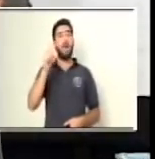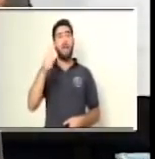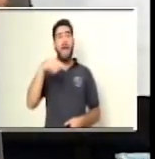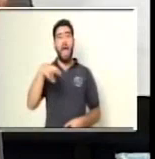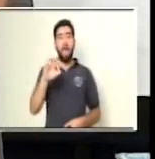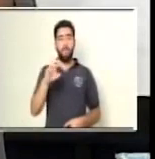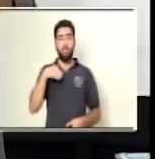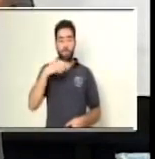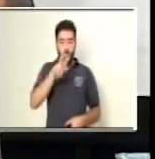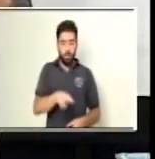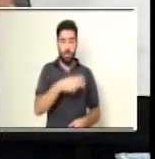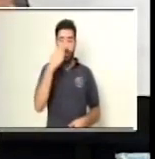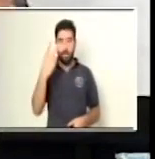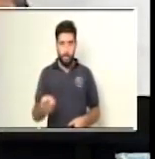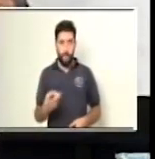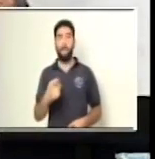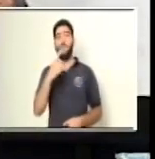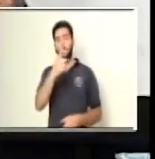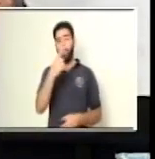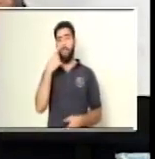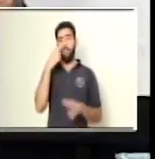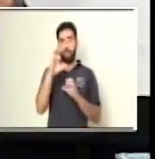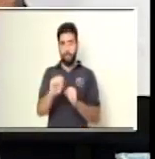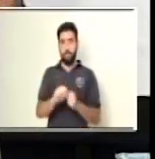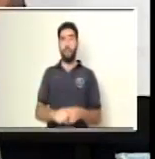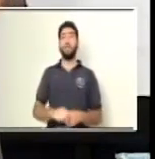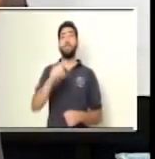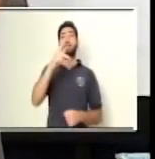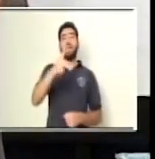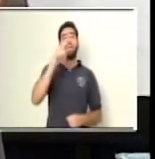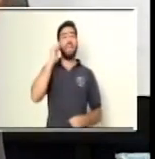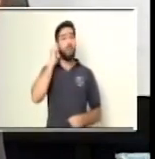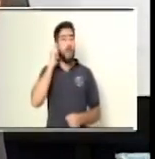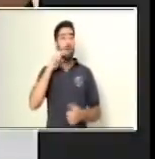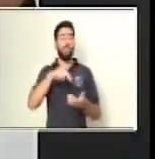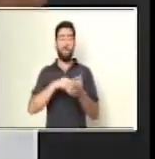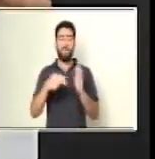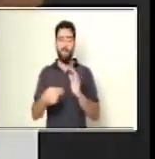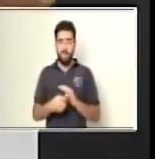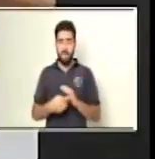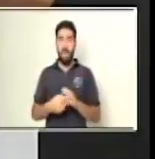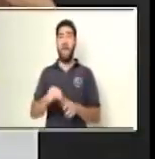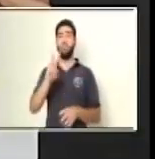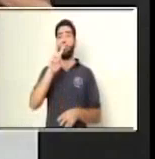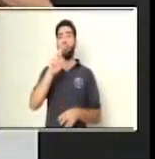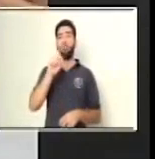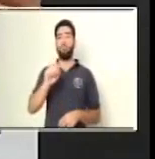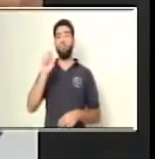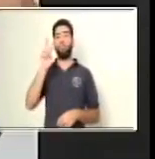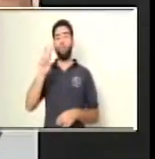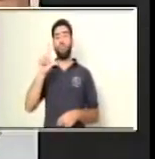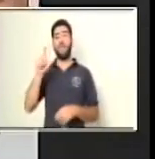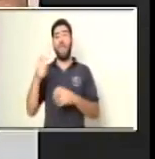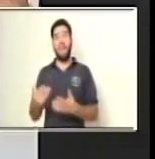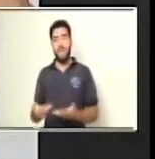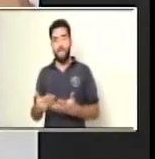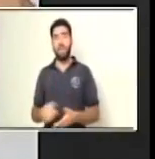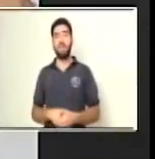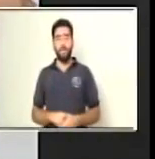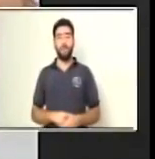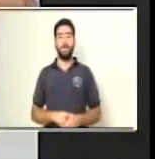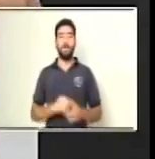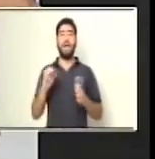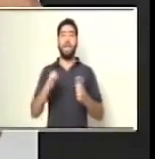manera muy sencilla. Recordemos que un kilogramo es equivalente a 2.2 libras. Por lo tanto,